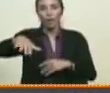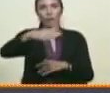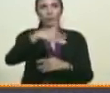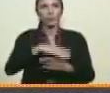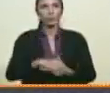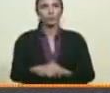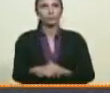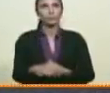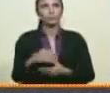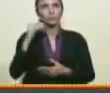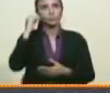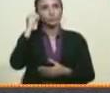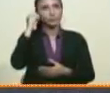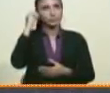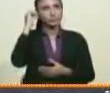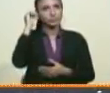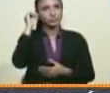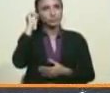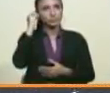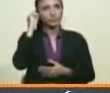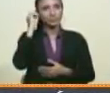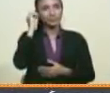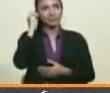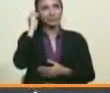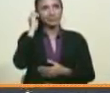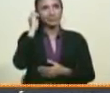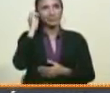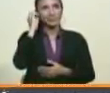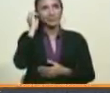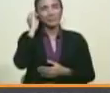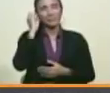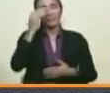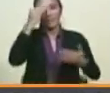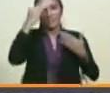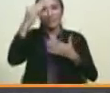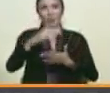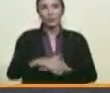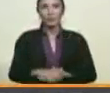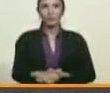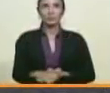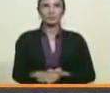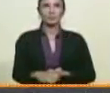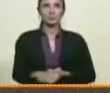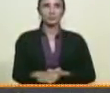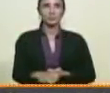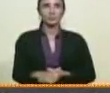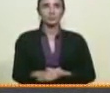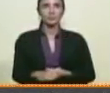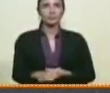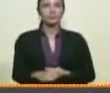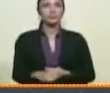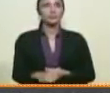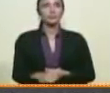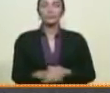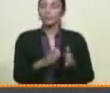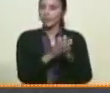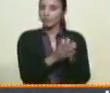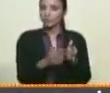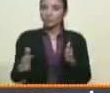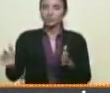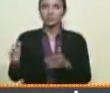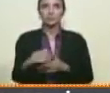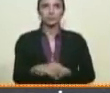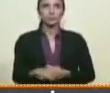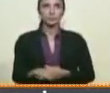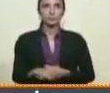tú saludo pues que dios te bendiga bueno continuamos adelante por favor doctor